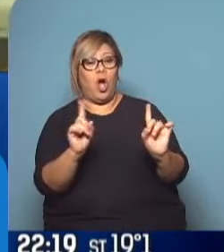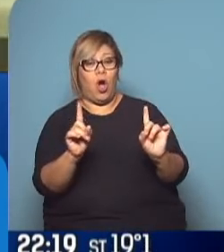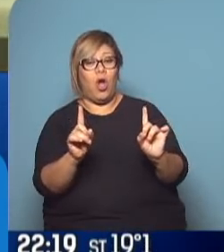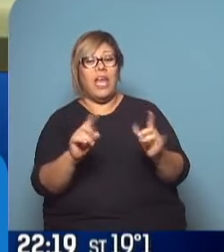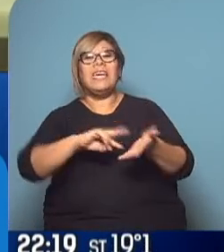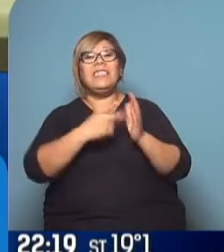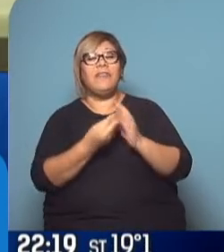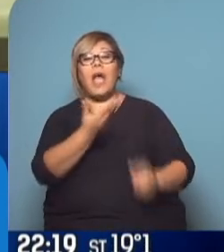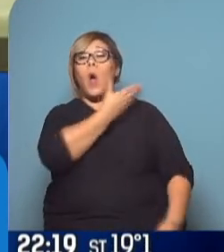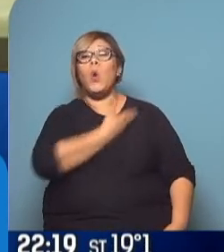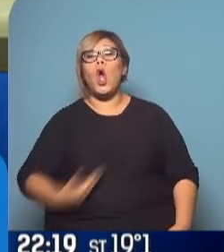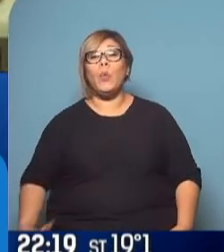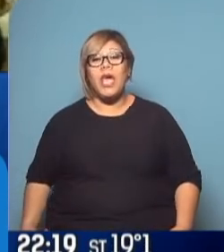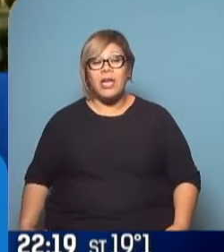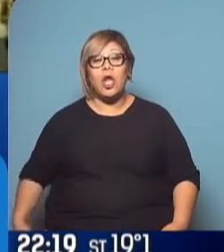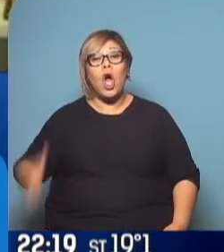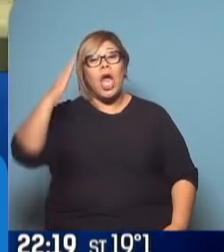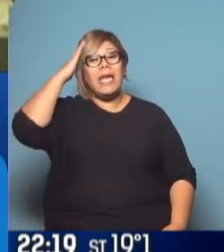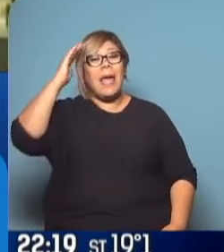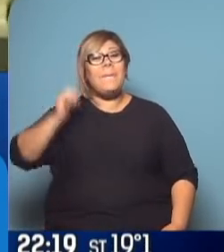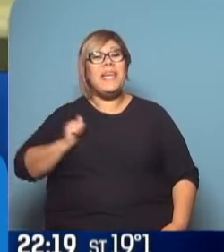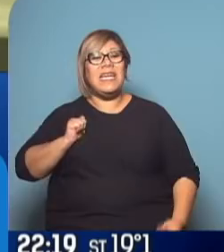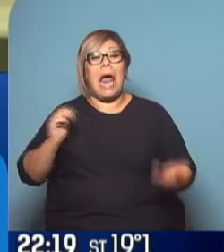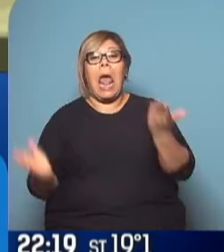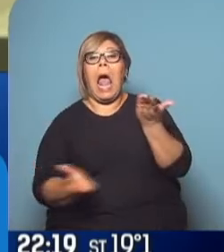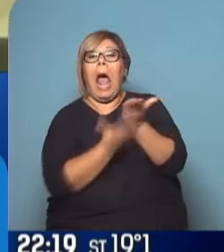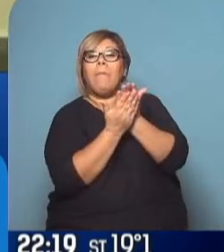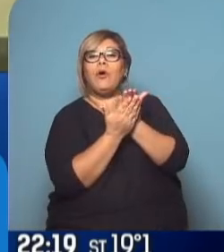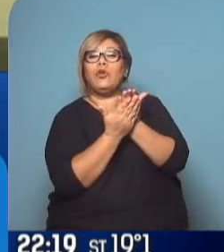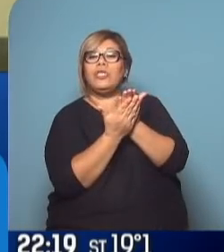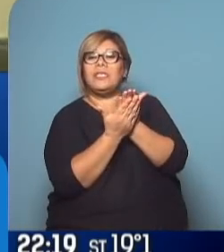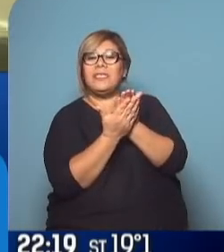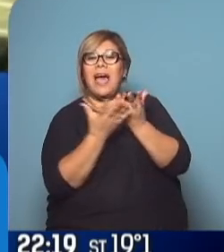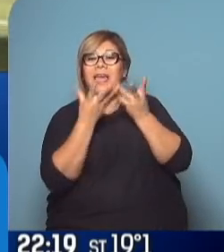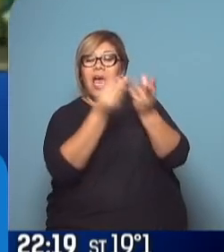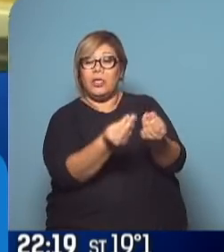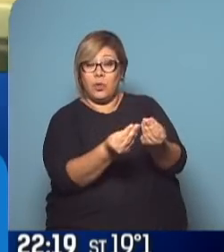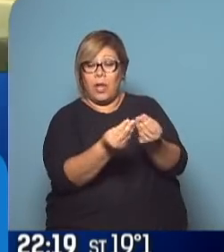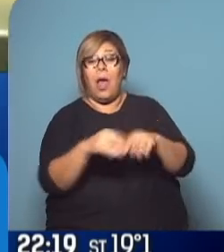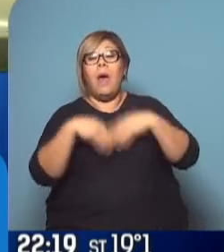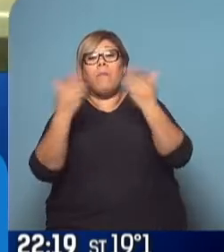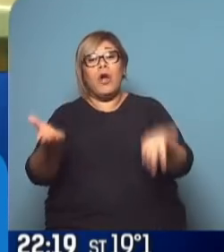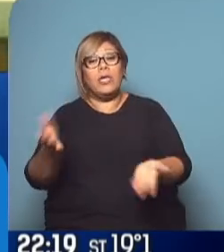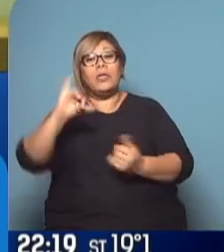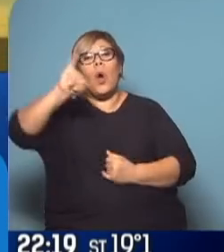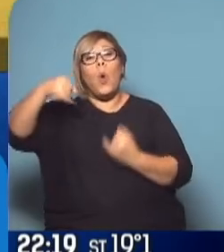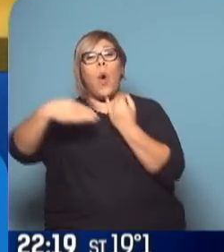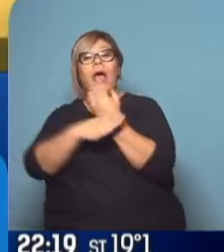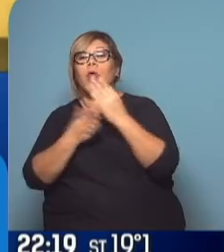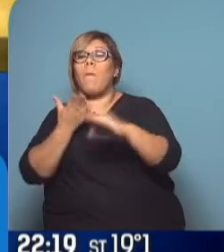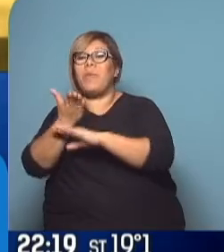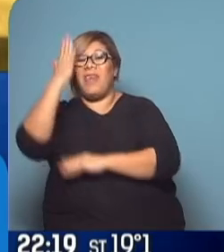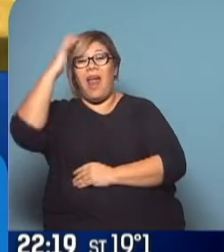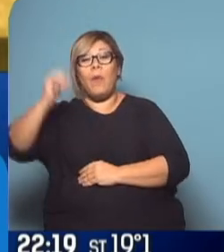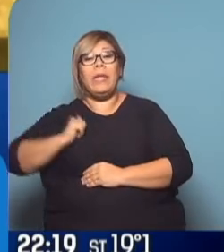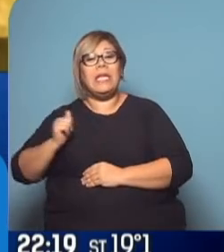claramente sostenido por los militares. Por eso cuando vemos a Guaidó pidiendo a los militares que cambien, porque sabe que lo único que lo sostiene a Maduro no es en este